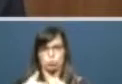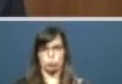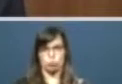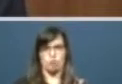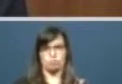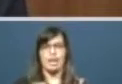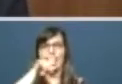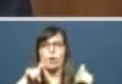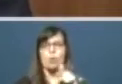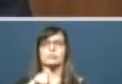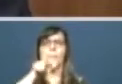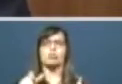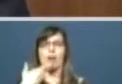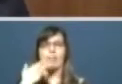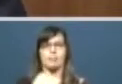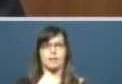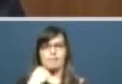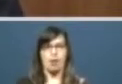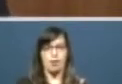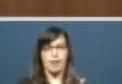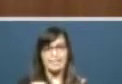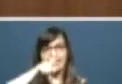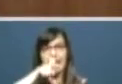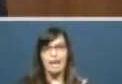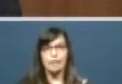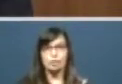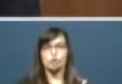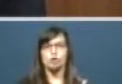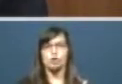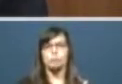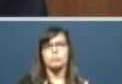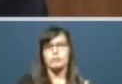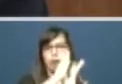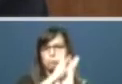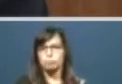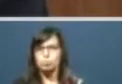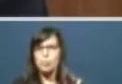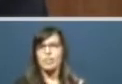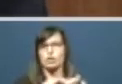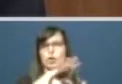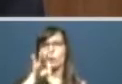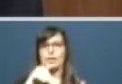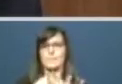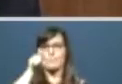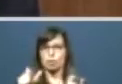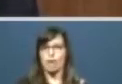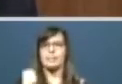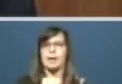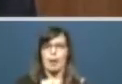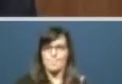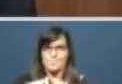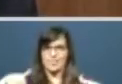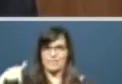trimestre de 2014 ha contabilizado casi 150.000 ocupados en nuestra industria que son 9 mil